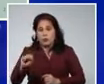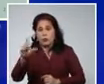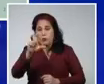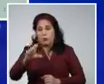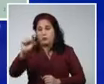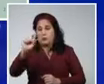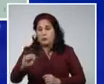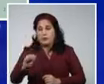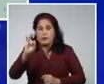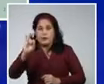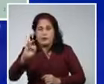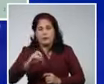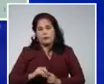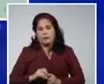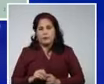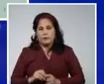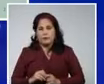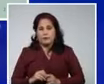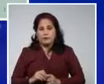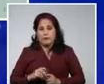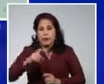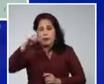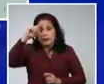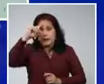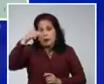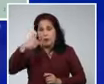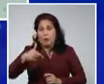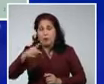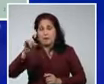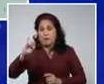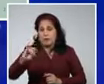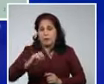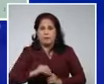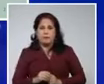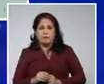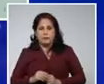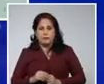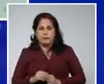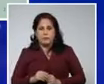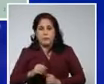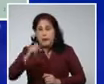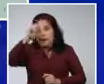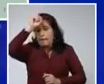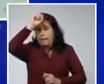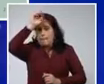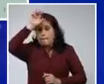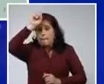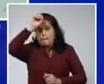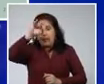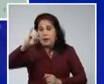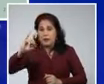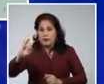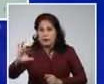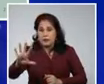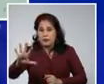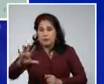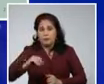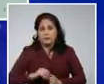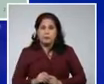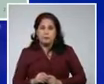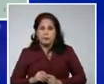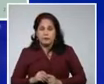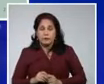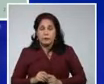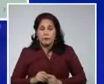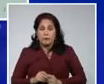con 7, San Juan y Martínez con 6, Las Minas de Matahambre con 5, el